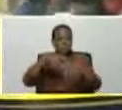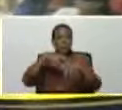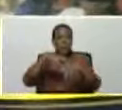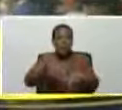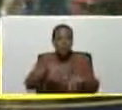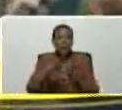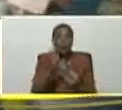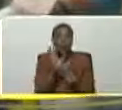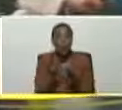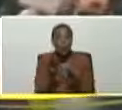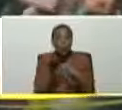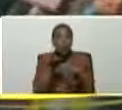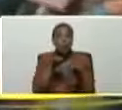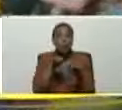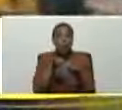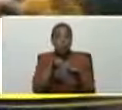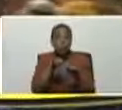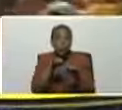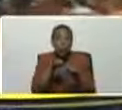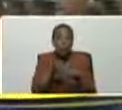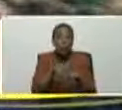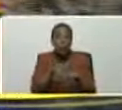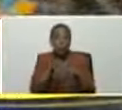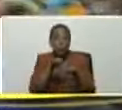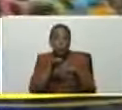Vete en contravía, sonido.